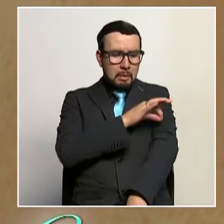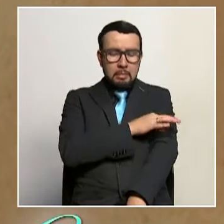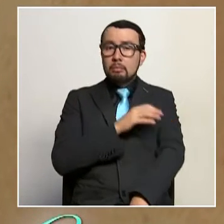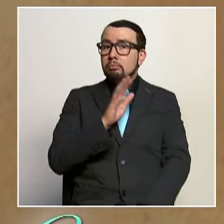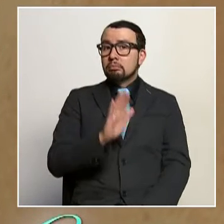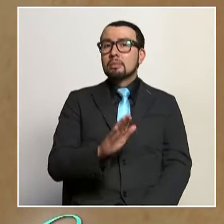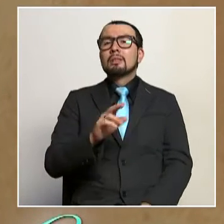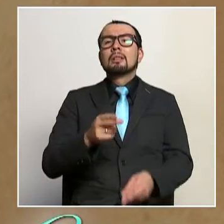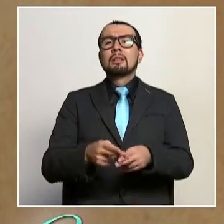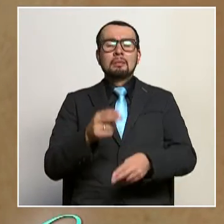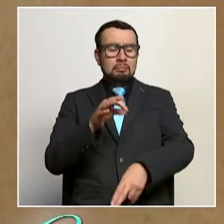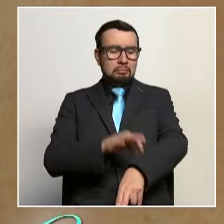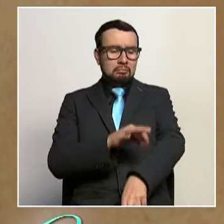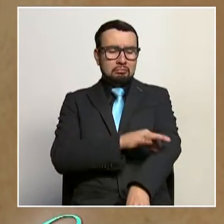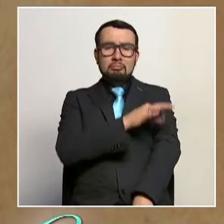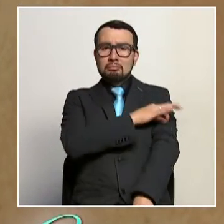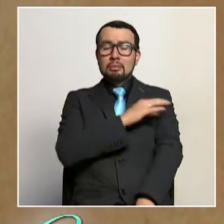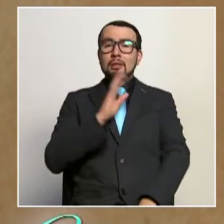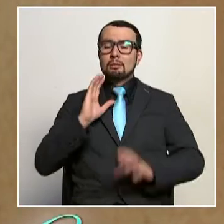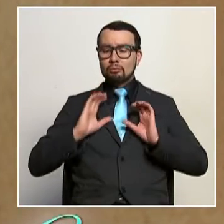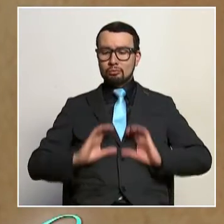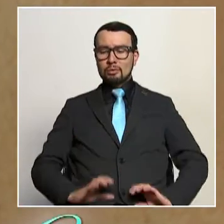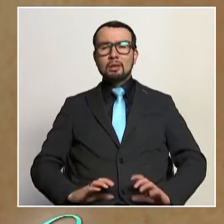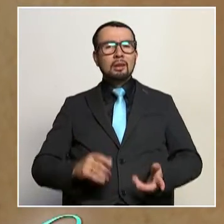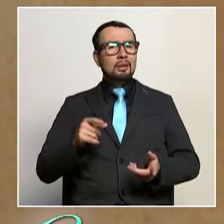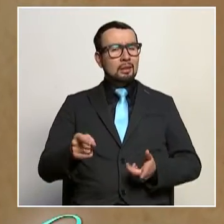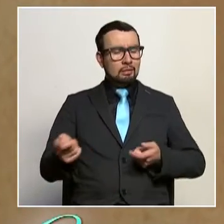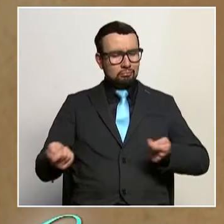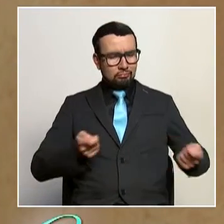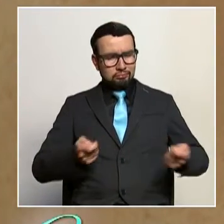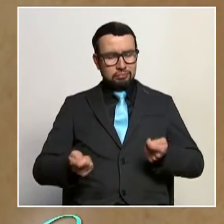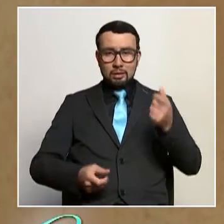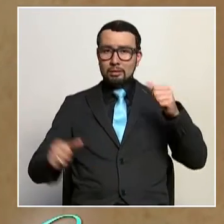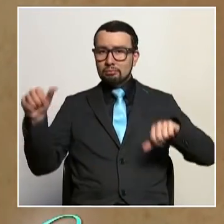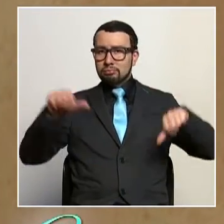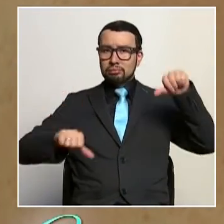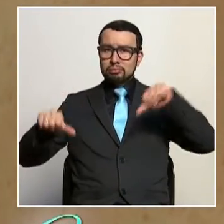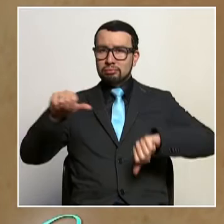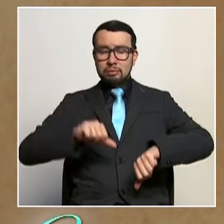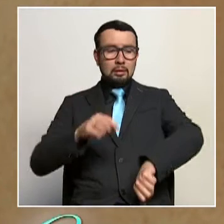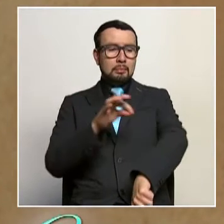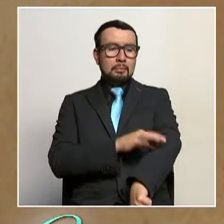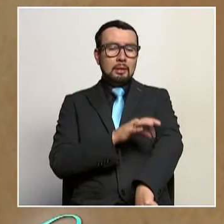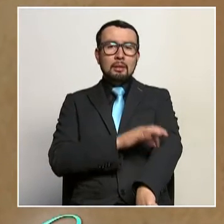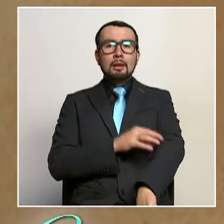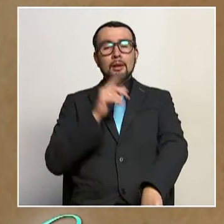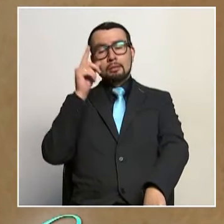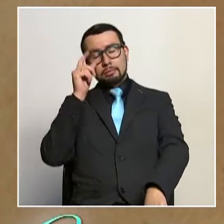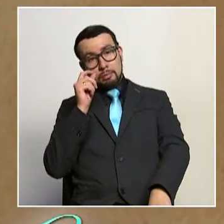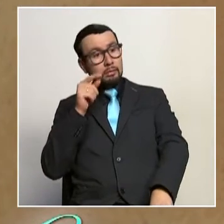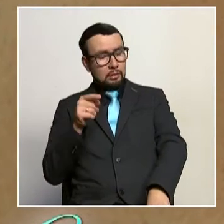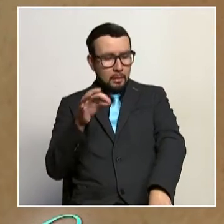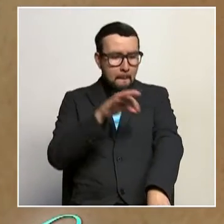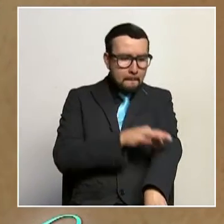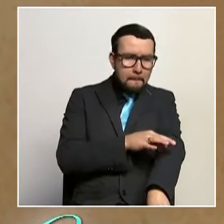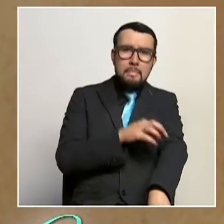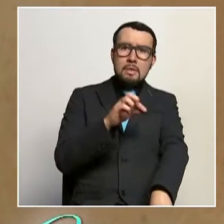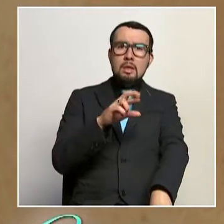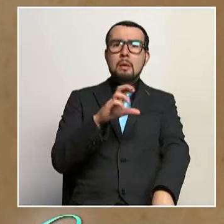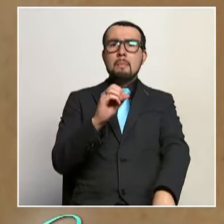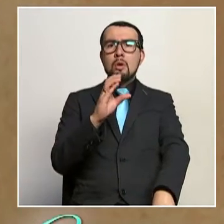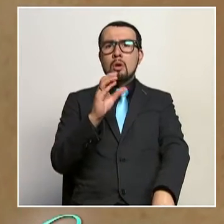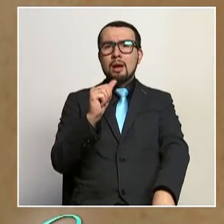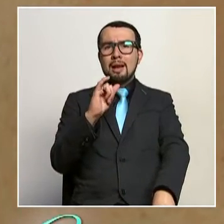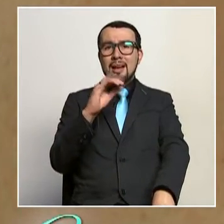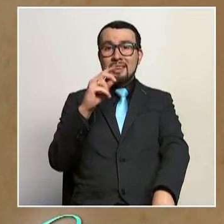neuroanatomía, de fisiología, de bioquímica, de anestesiología, empezando que uno utiliza procaína, que es un anestésico a una dosis